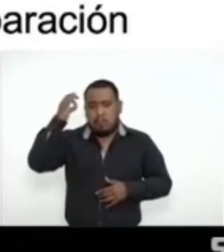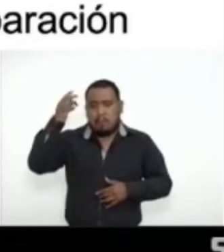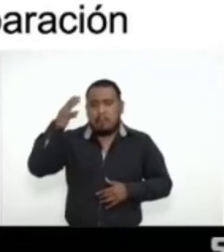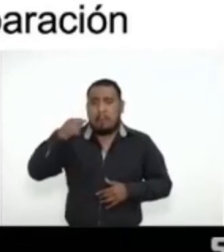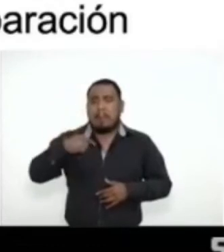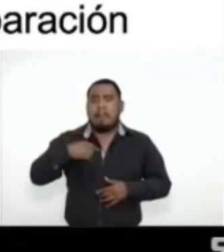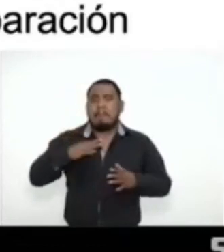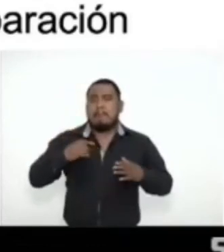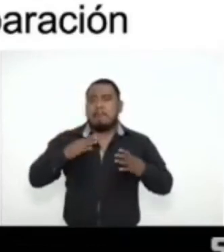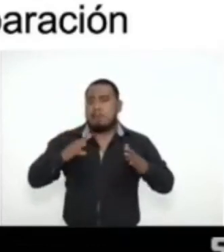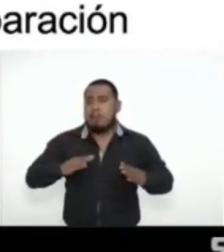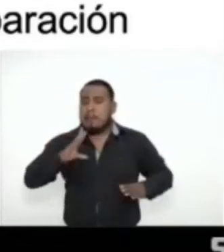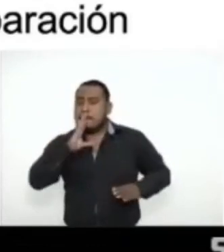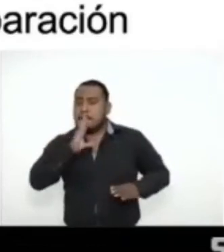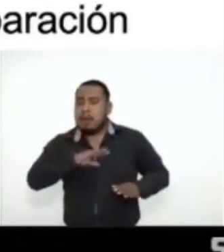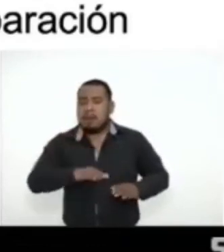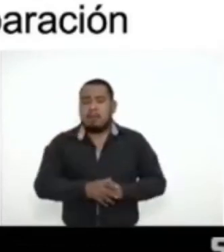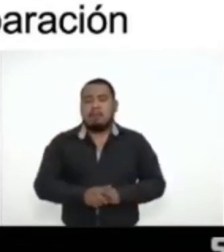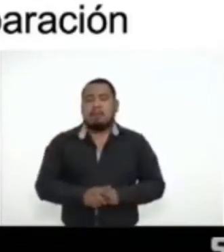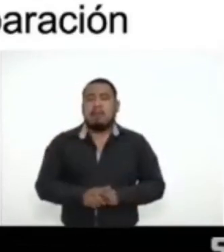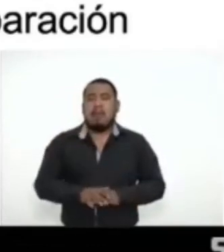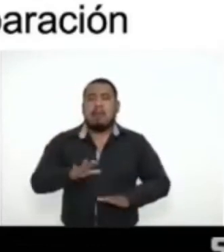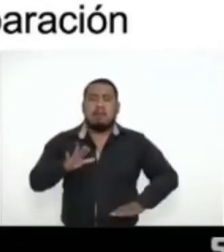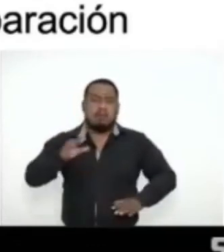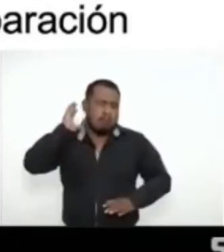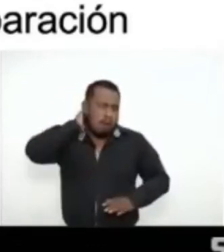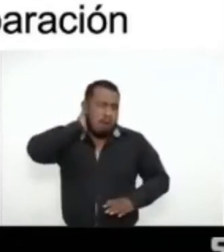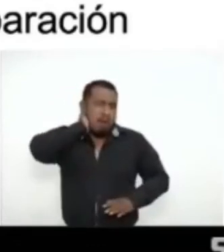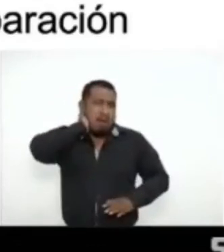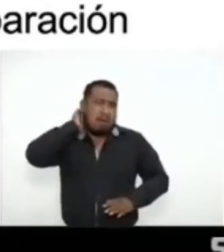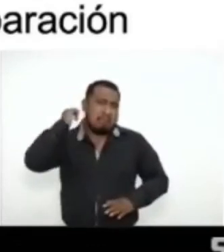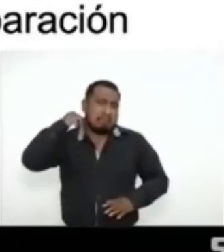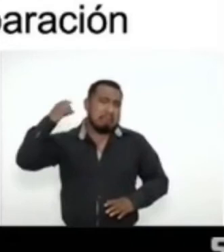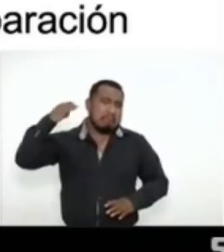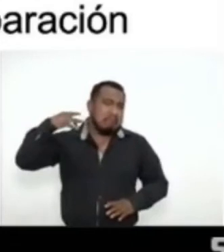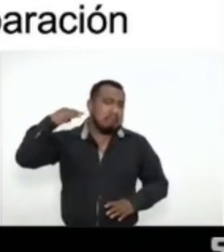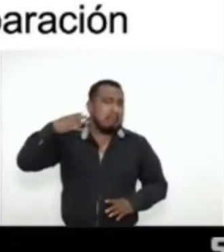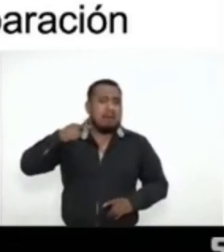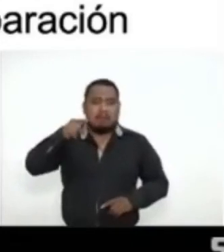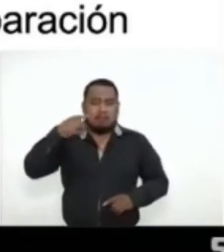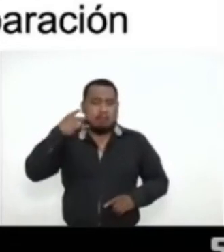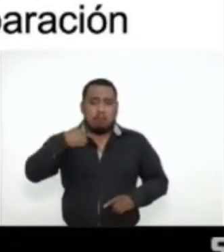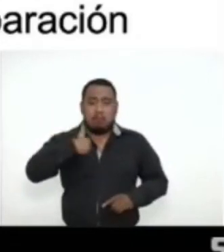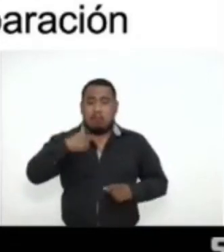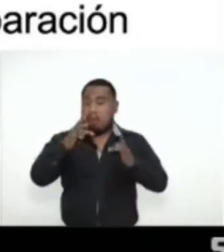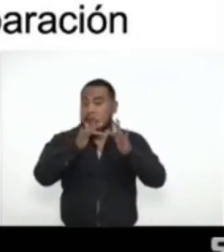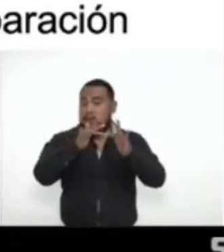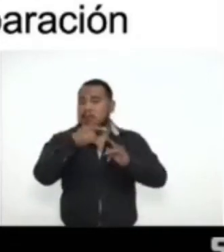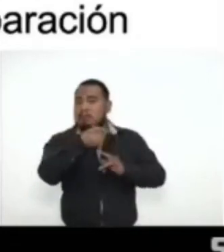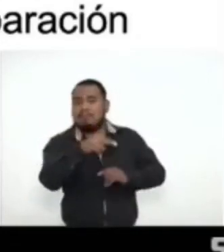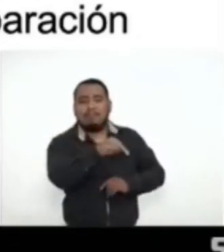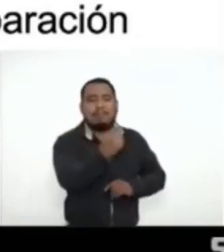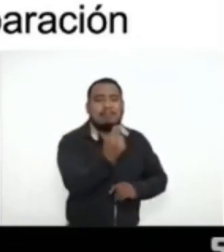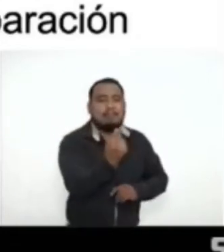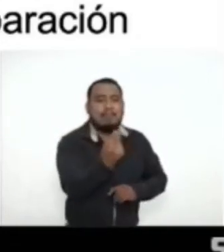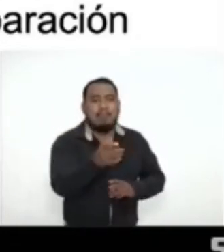Cuando tenemos una contractura, ¿qué nos dice? El dolor es una señal de que